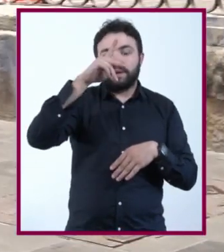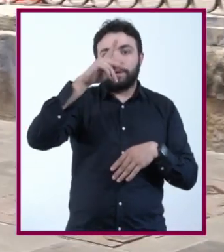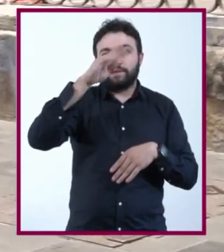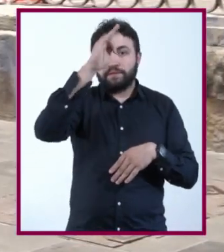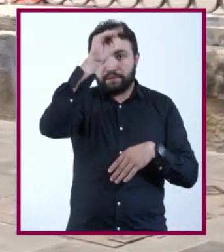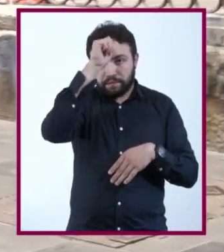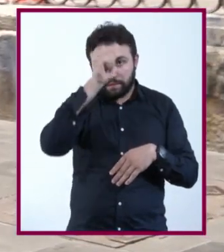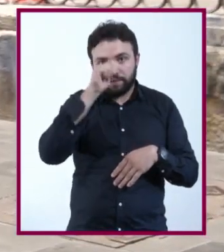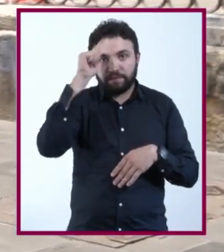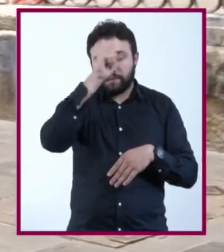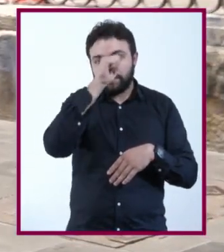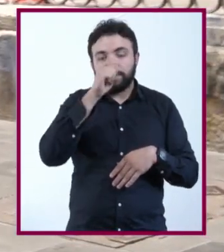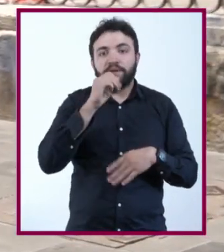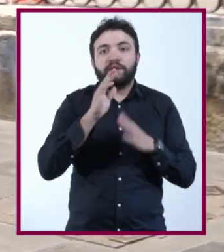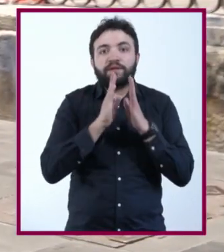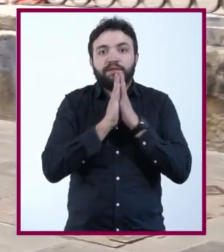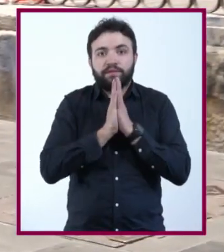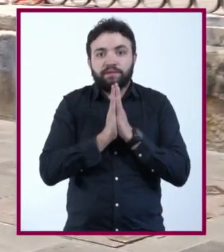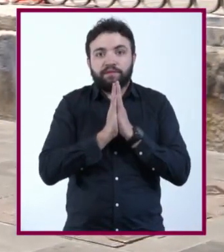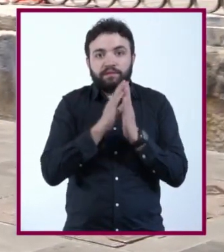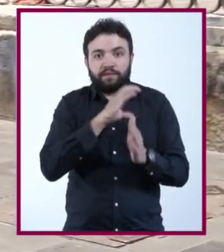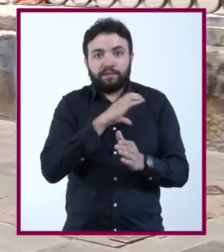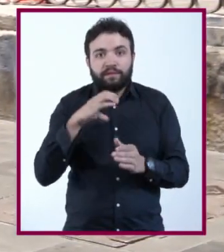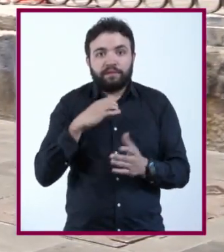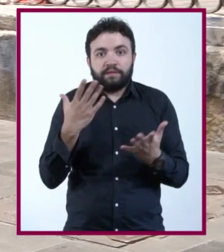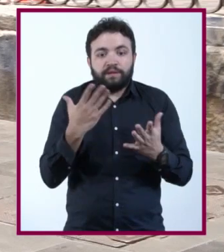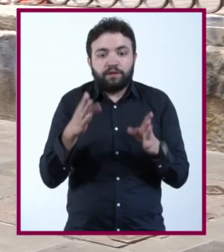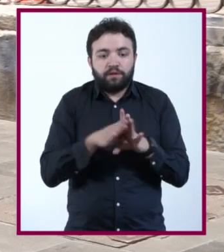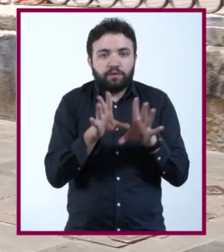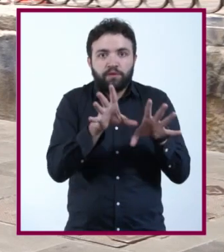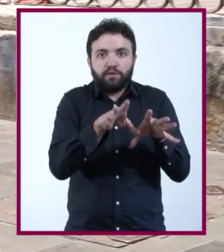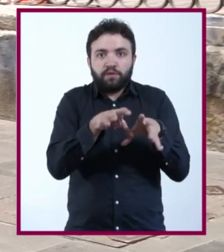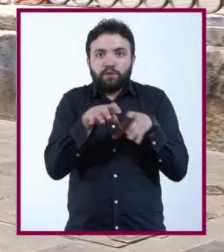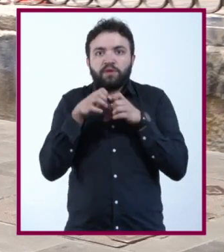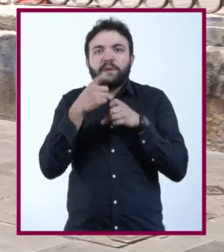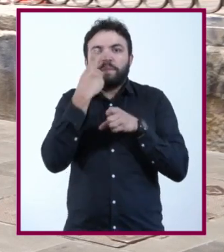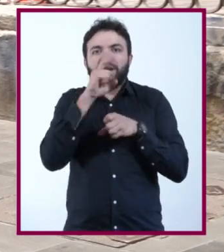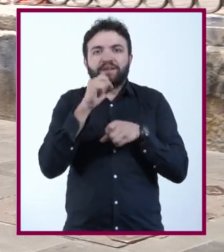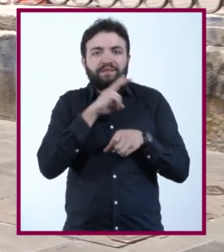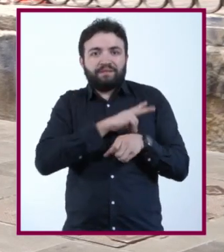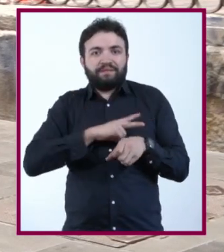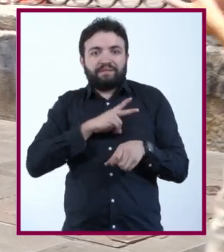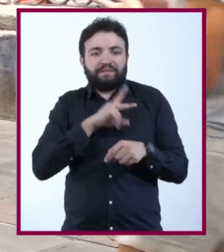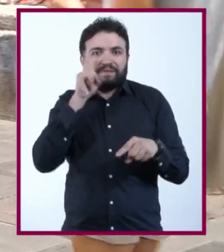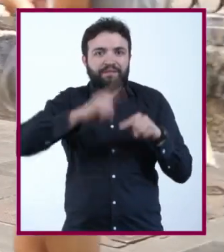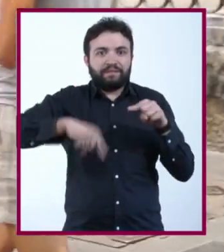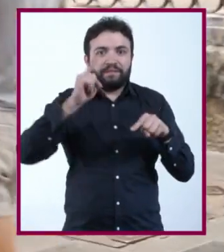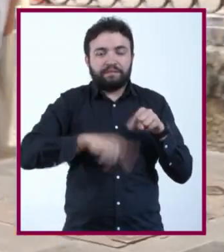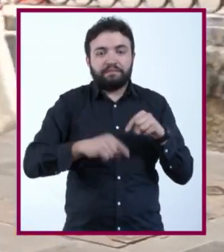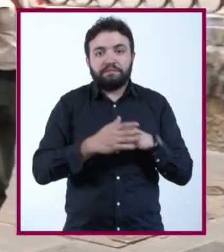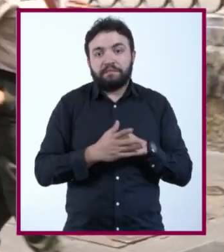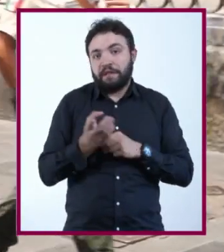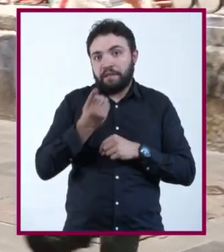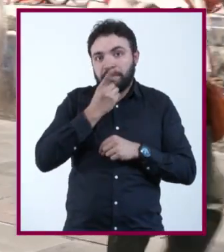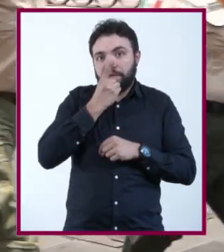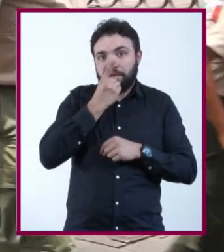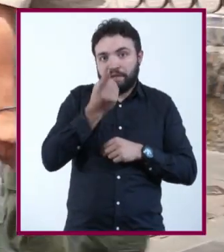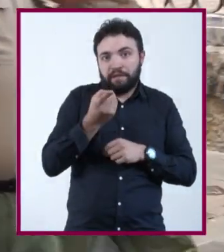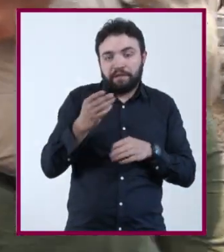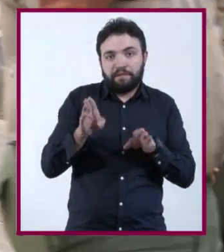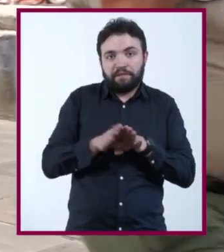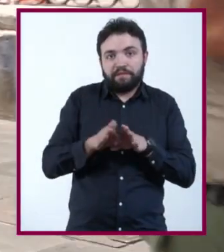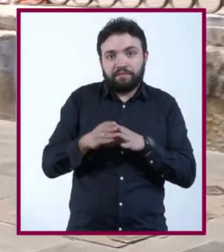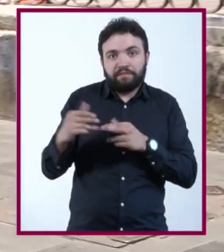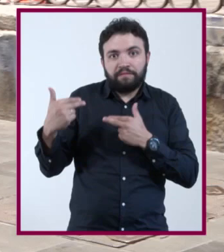absorbió el veneno para que el cura, al besar los pies, no se envenenara. Según la tradición, esa es la razón por la que el